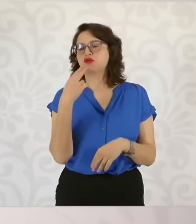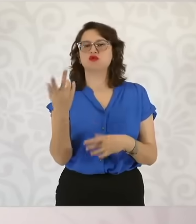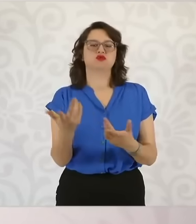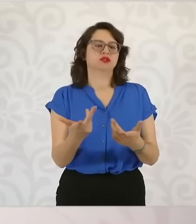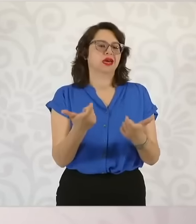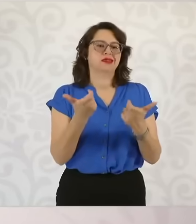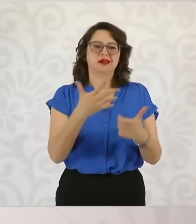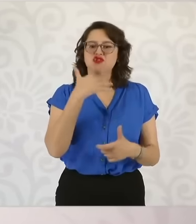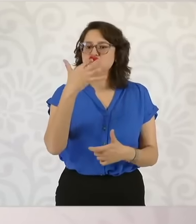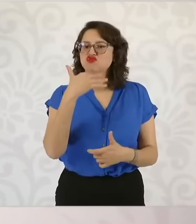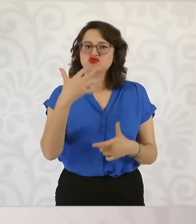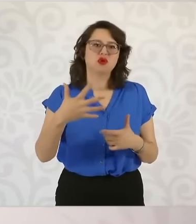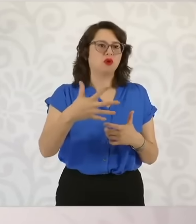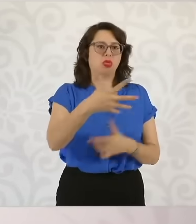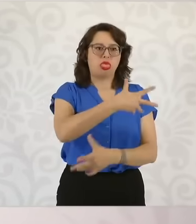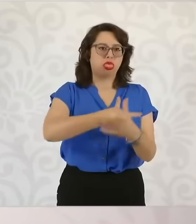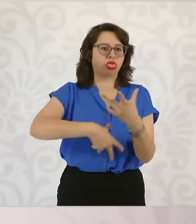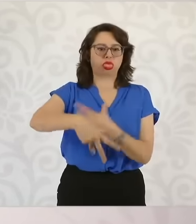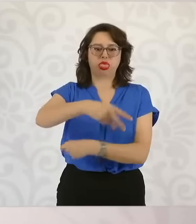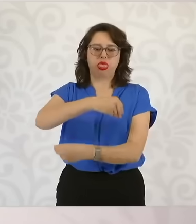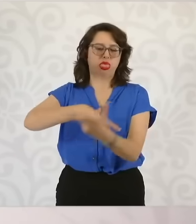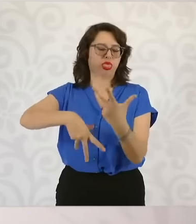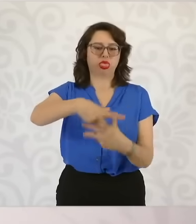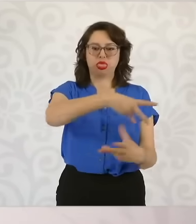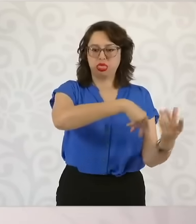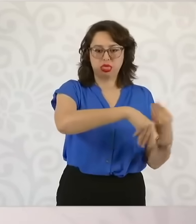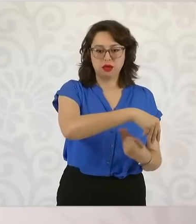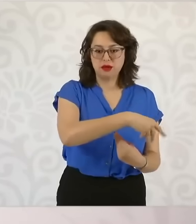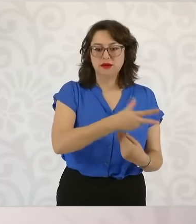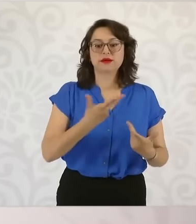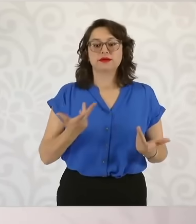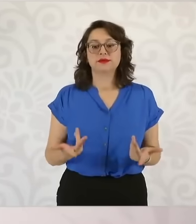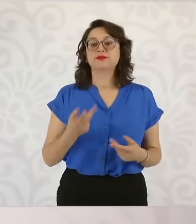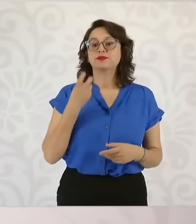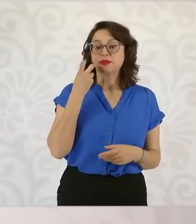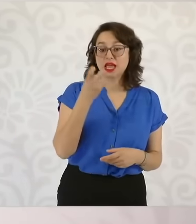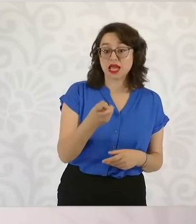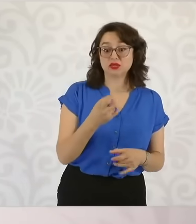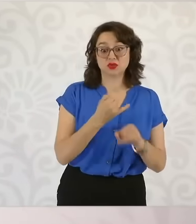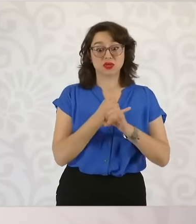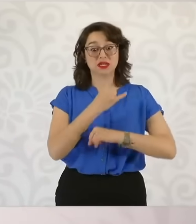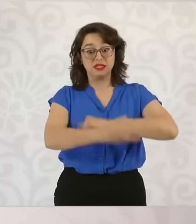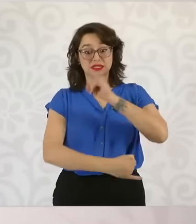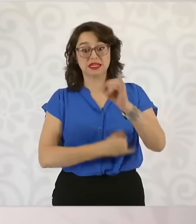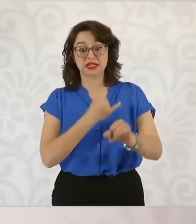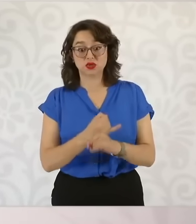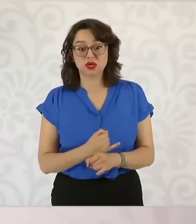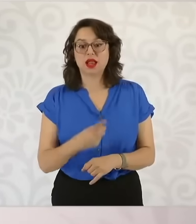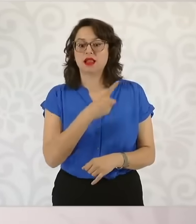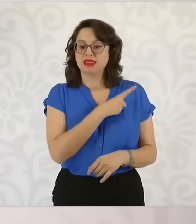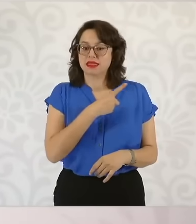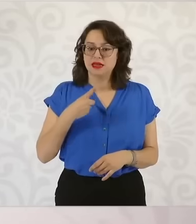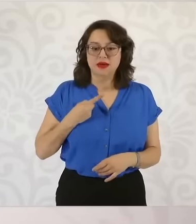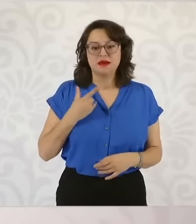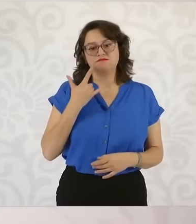lavado de dinero. La lucha internacional en este momento pues, debe estar